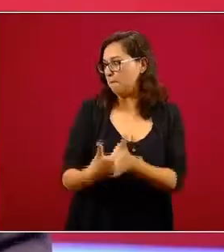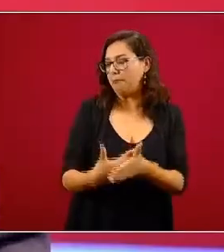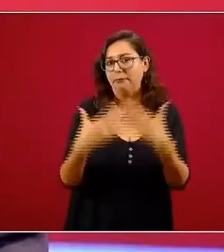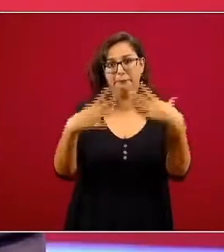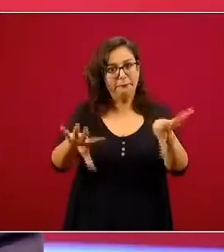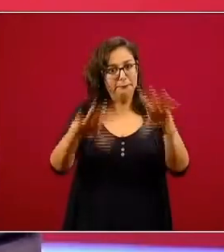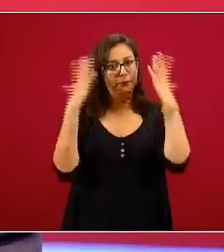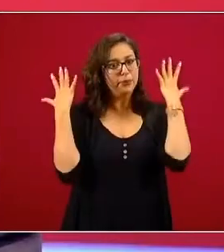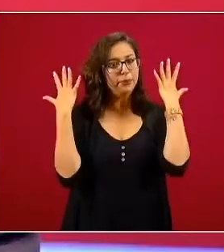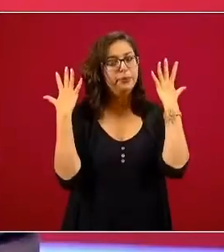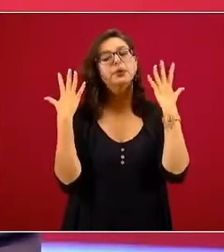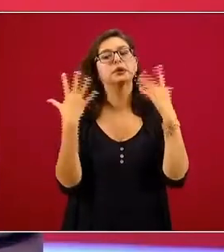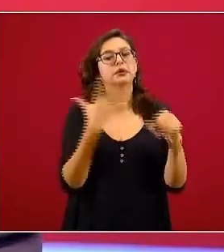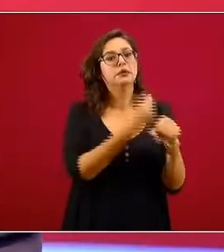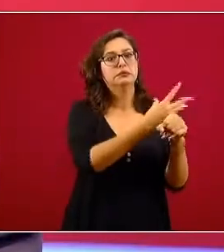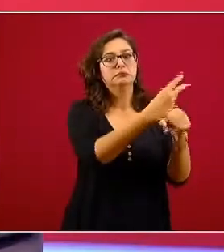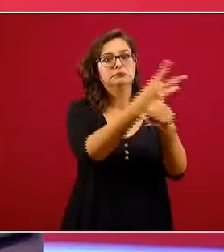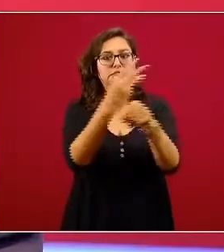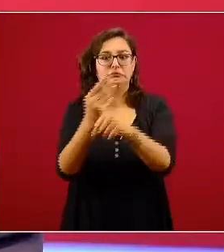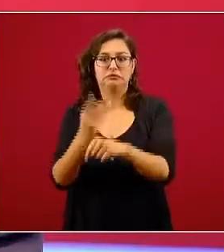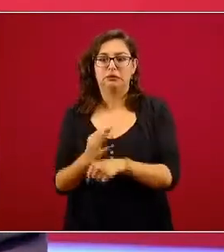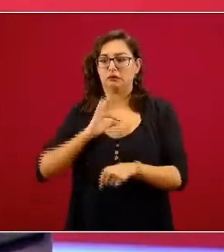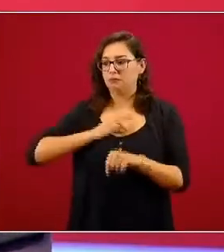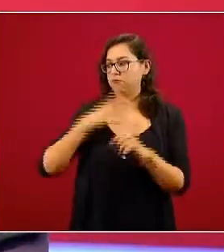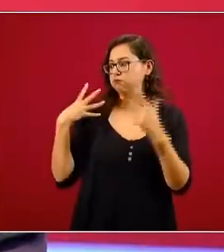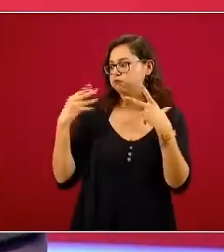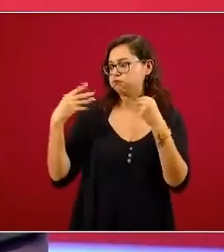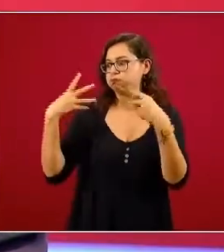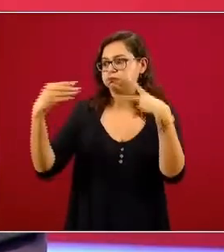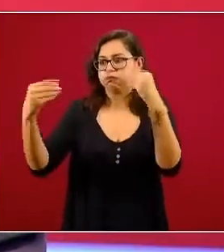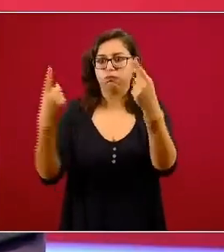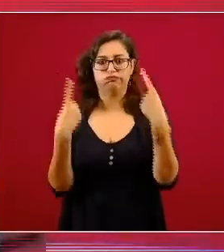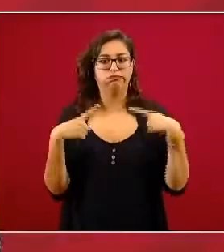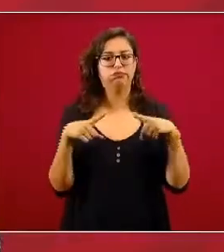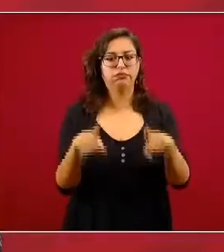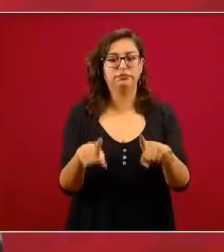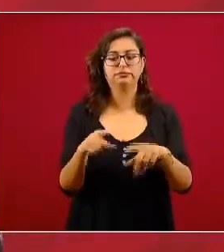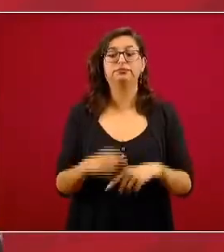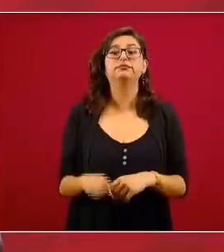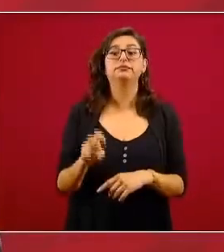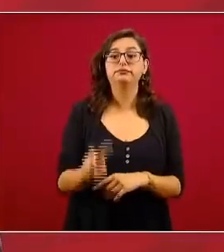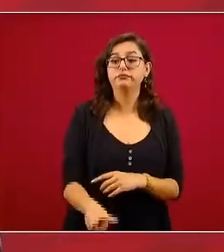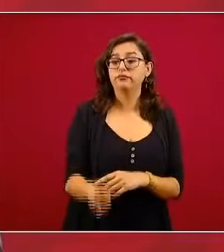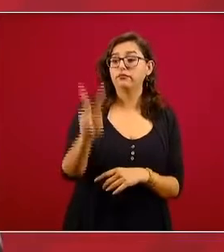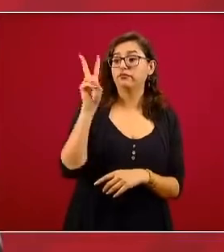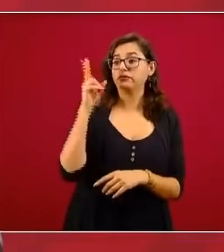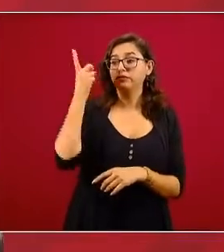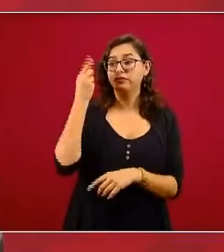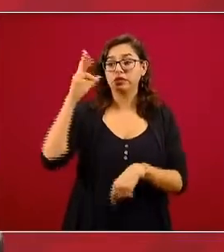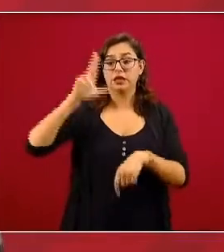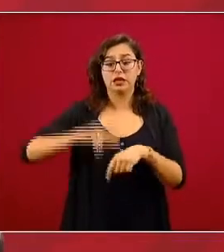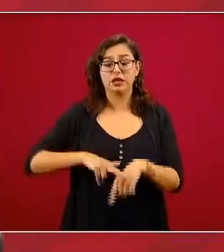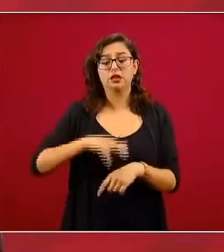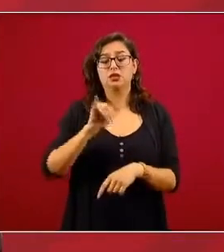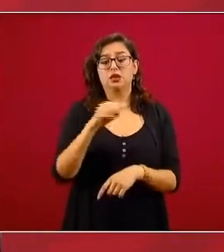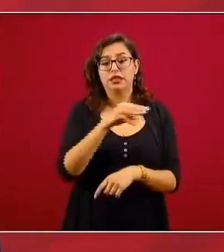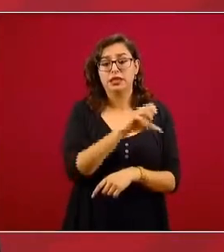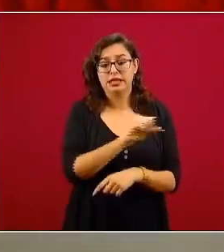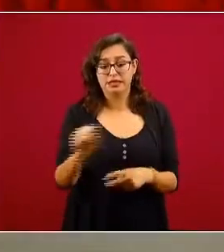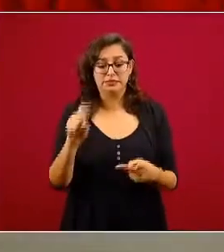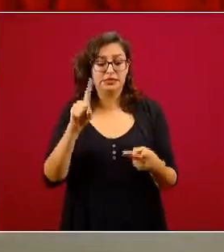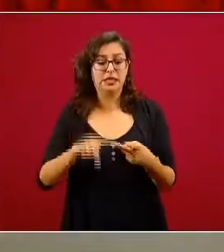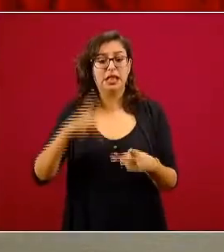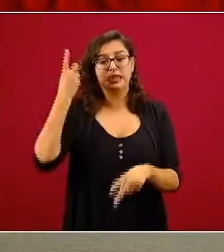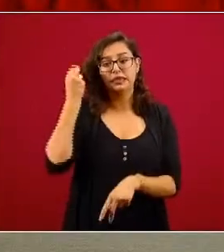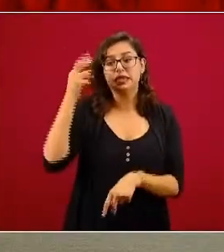con respecto a la ocurrencia de la epidemia. Ya vinieron el viernes pasado el director general del IMSS, Zoe Robledo, el